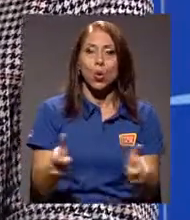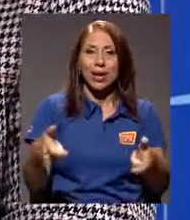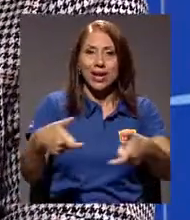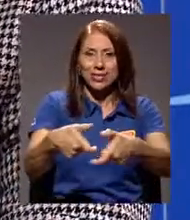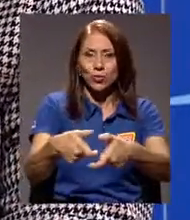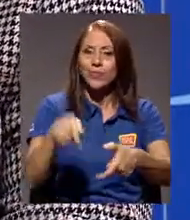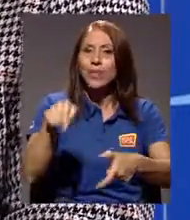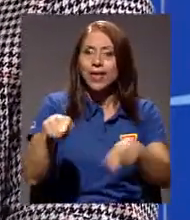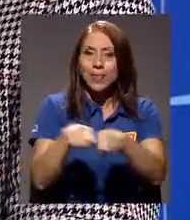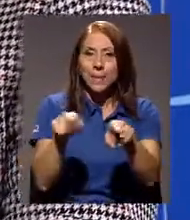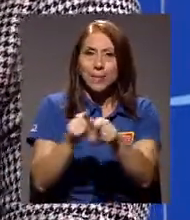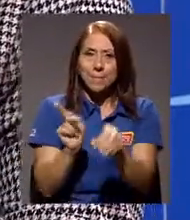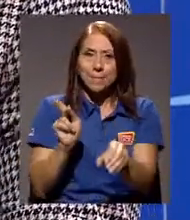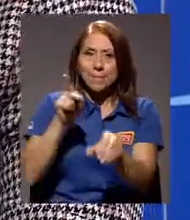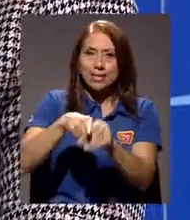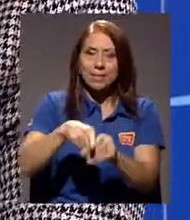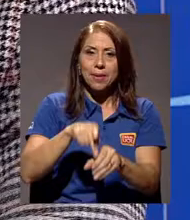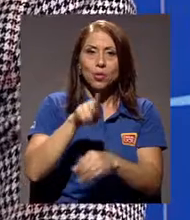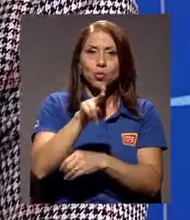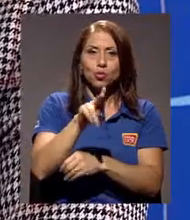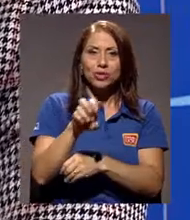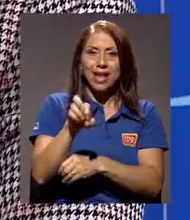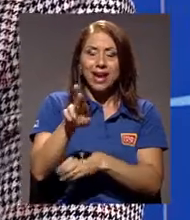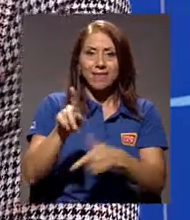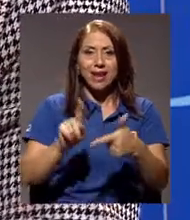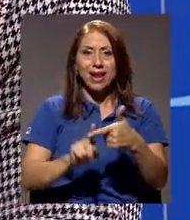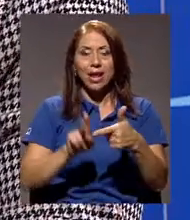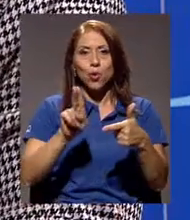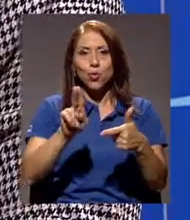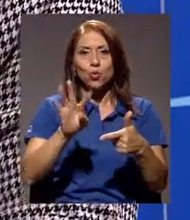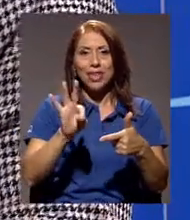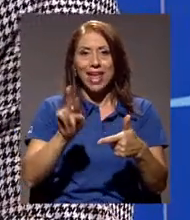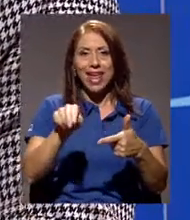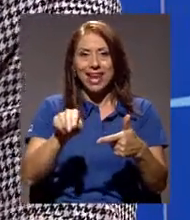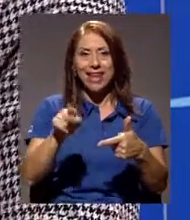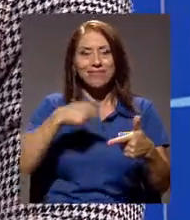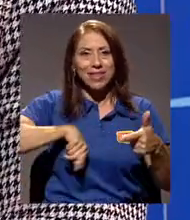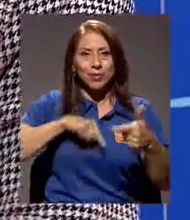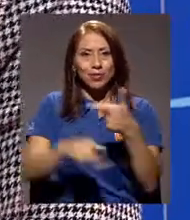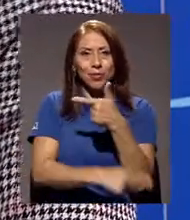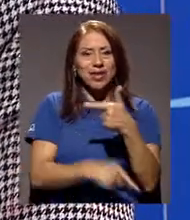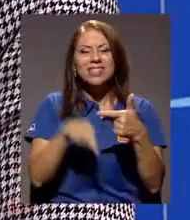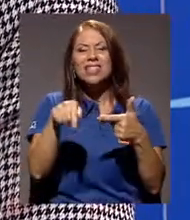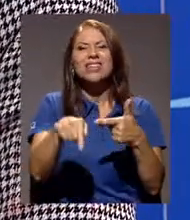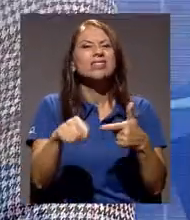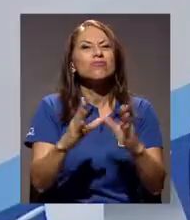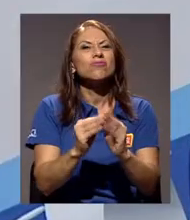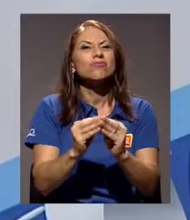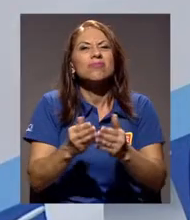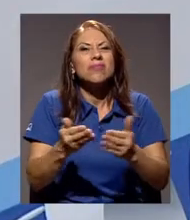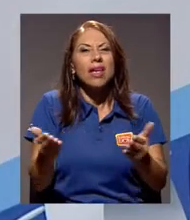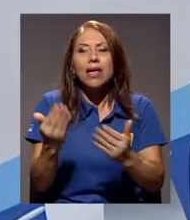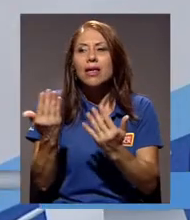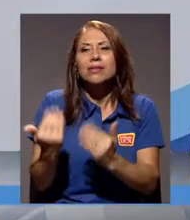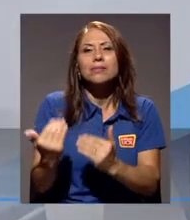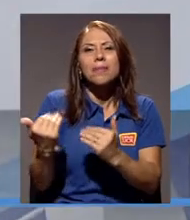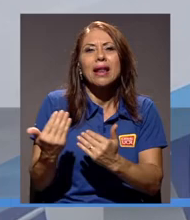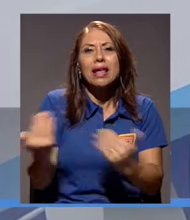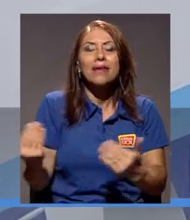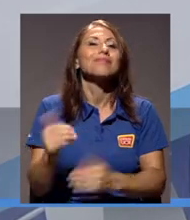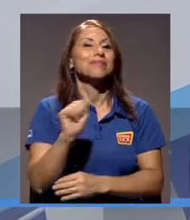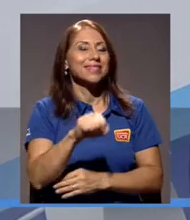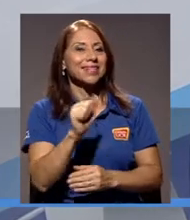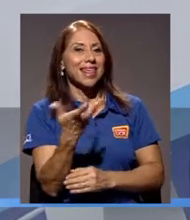el cual también participa el auxerre y la ute n de nuestro país de qué se trata el congreso que esperan con el que efectivamente tenemos del